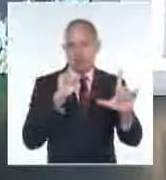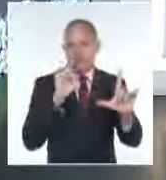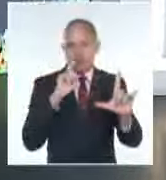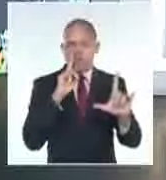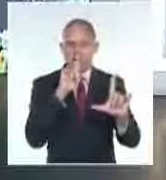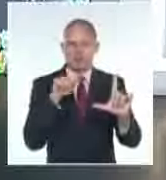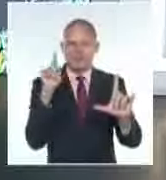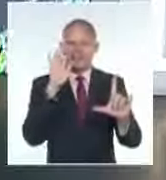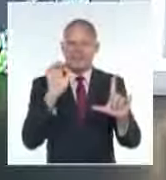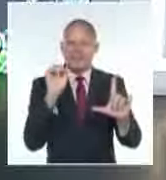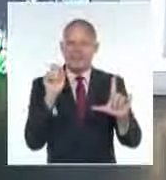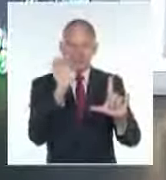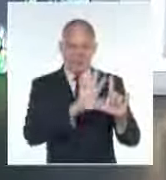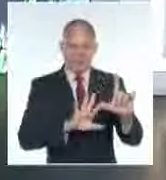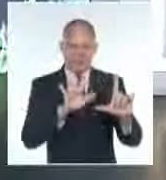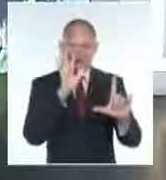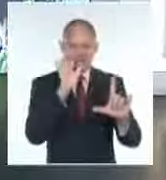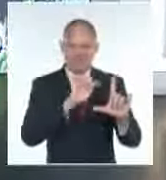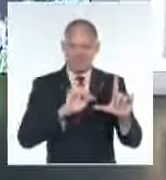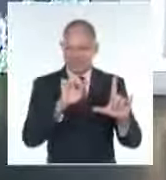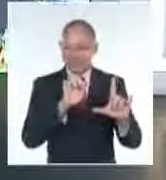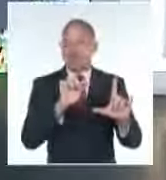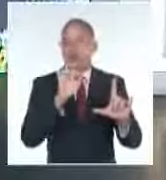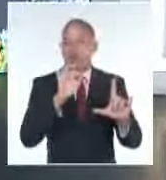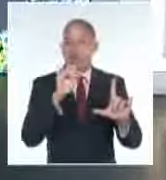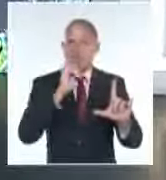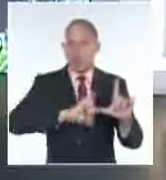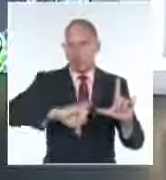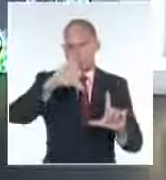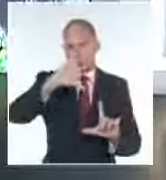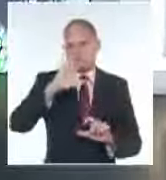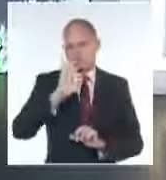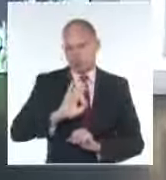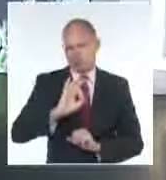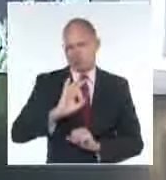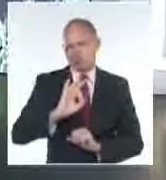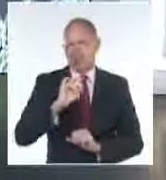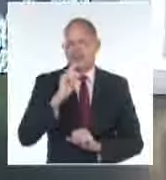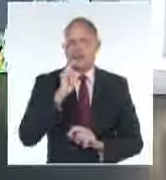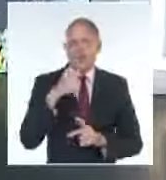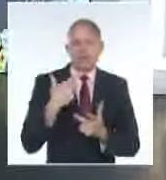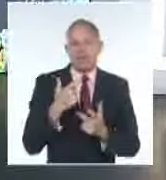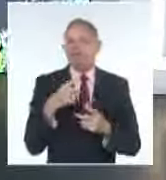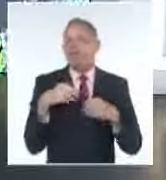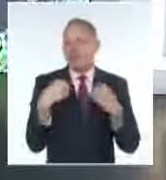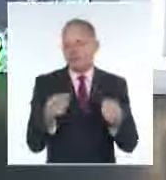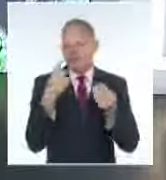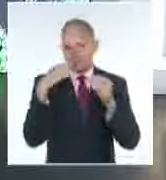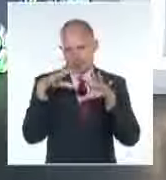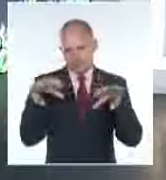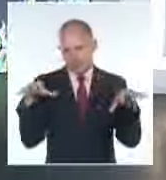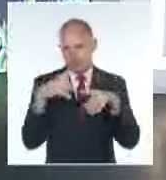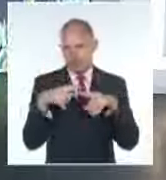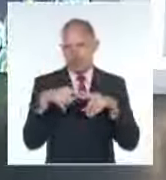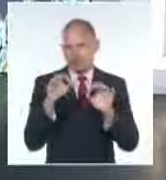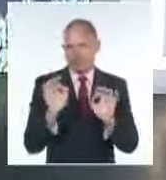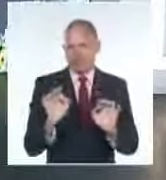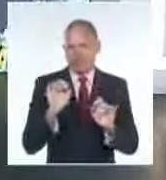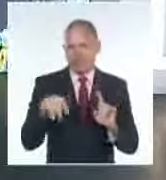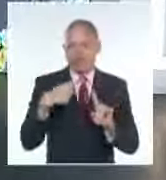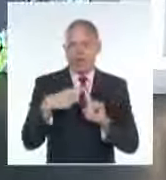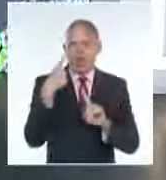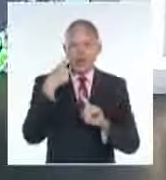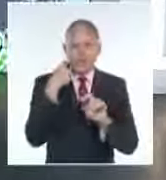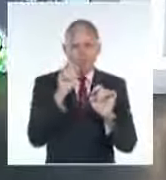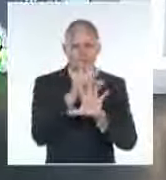circulación ciclónica a niveles altos de la tropósfera que incentiva los procesos de precipitación también interactúa con